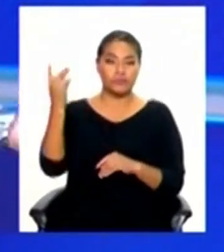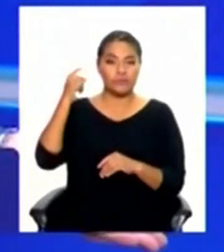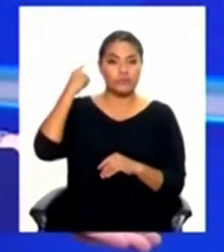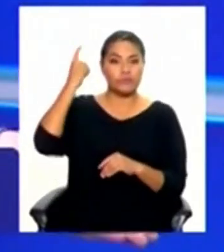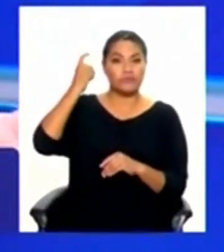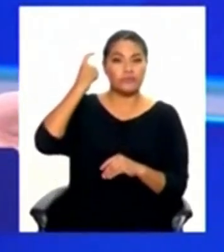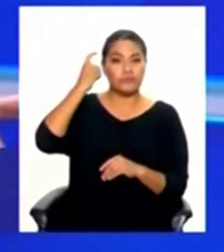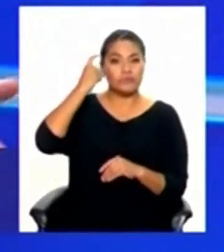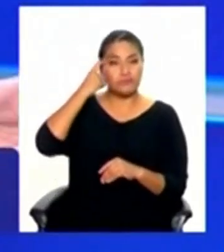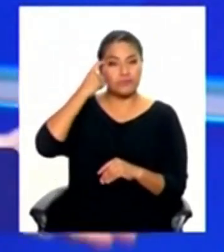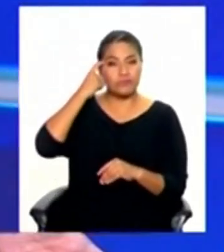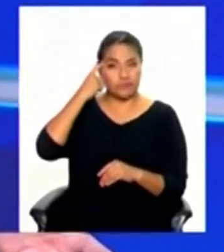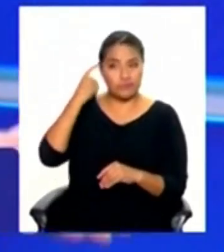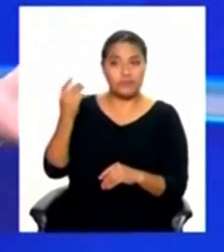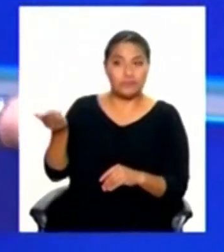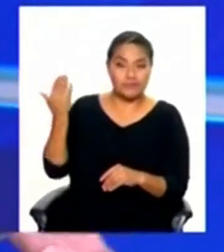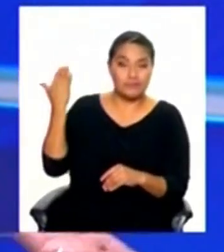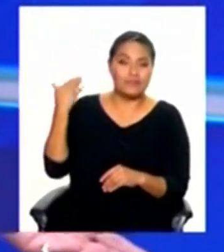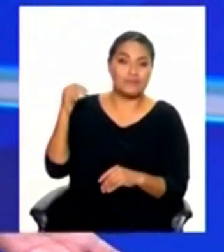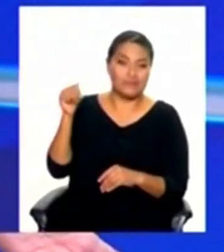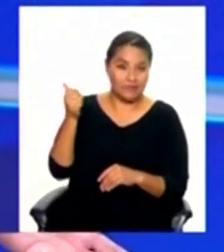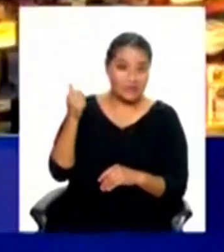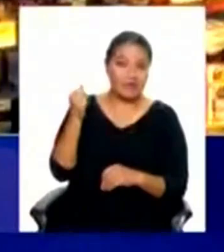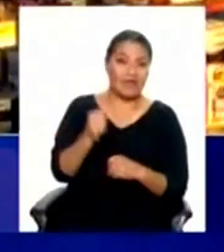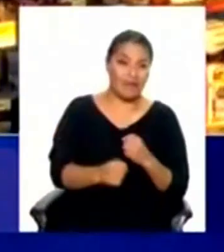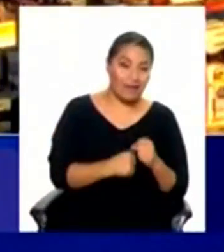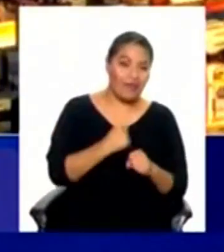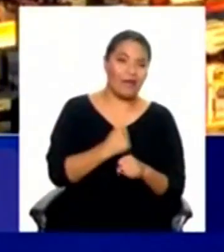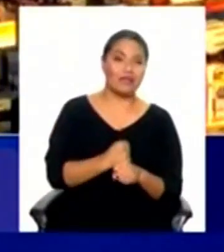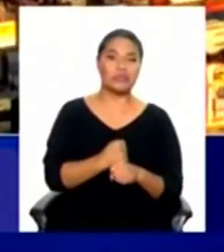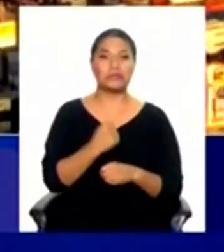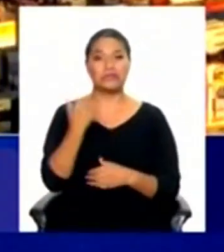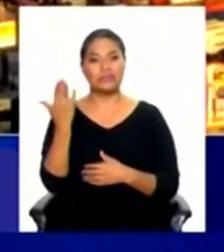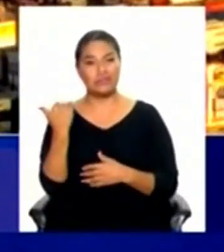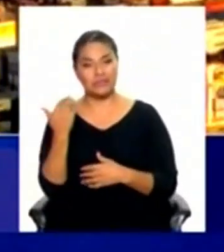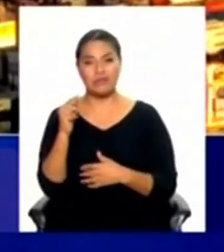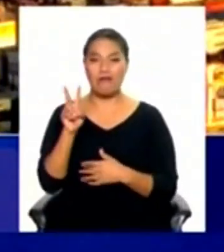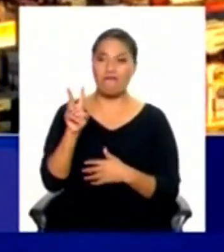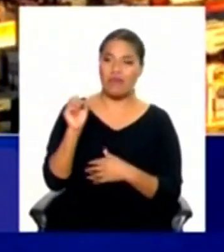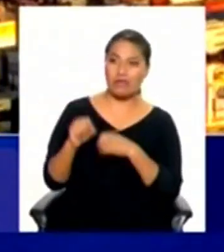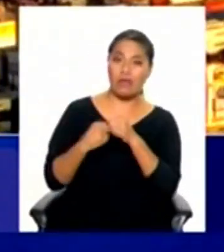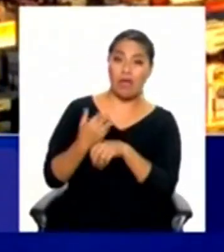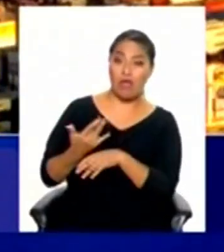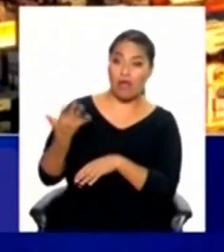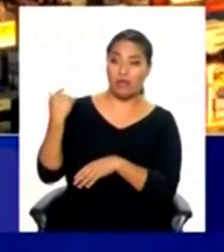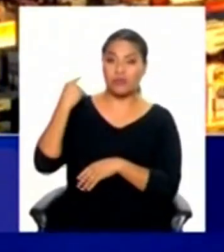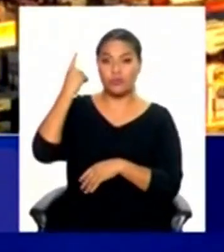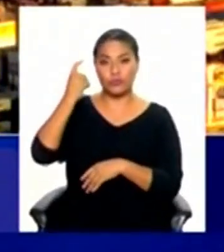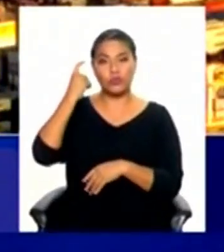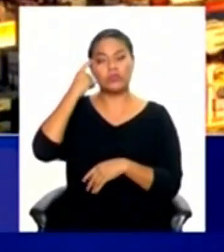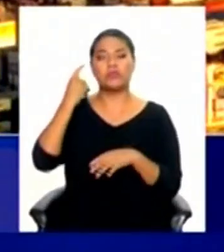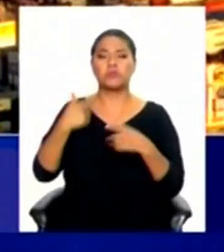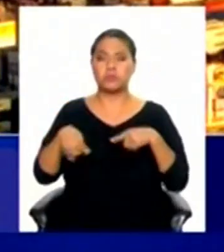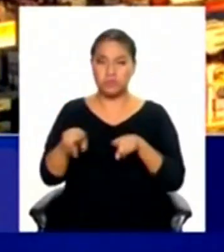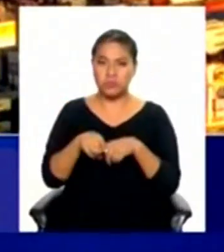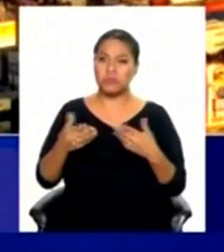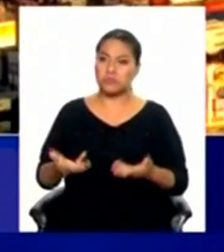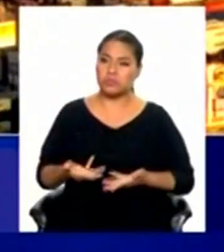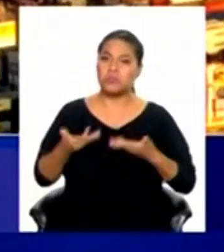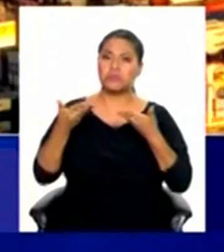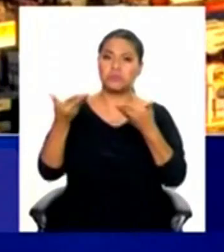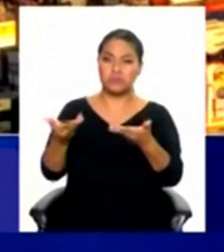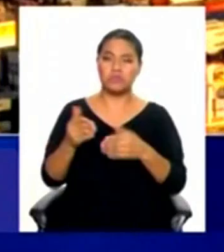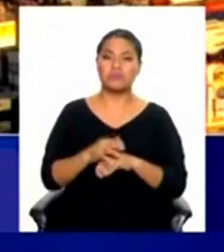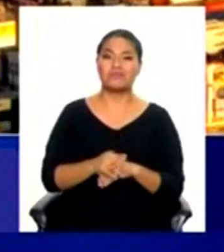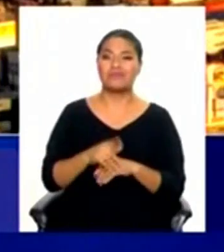efectivamente no estamos Como hace 10 años 15 20 años donde sí gozábamos de cierta tendencia a propósito